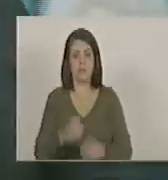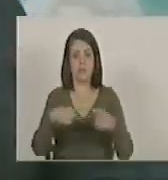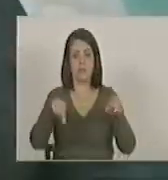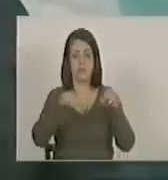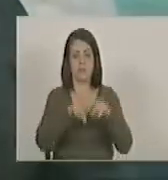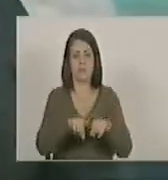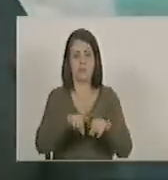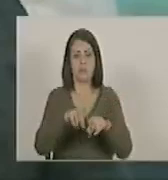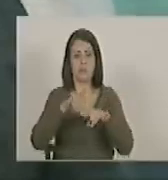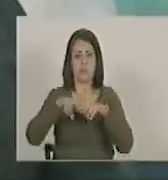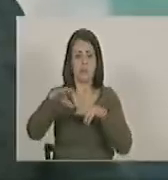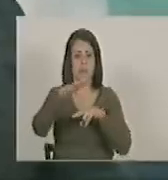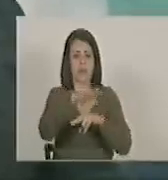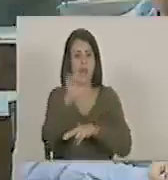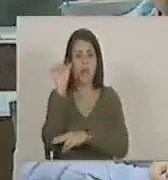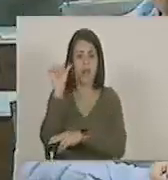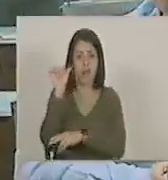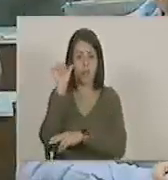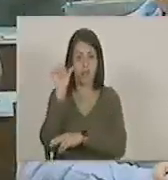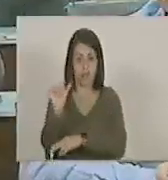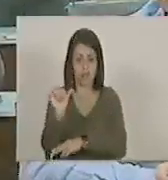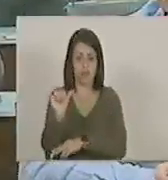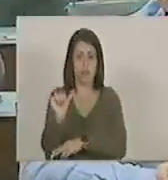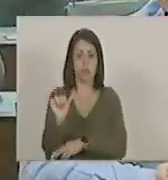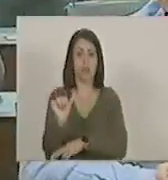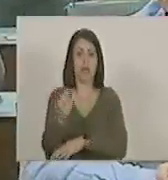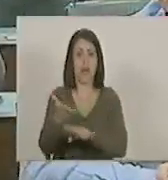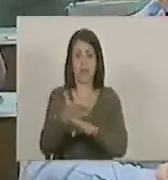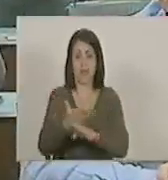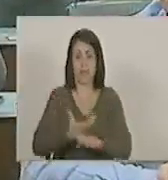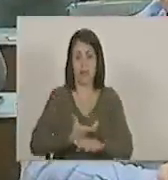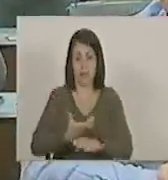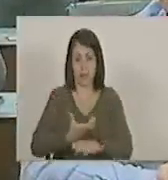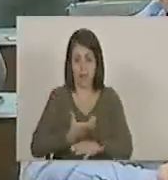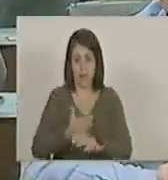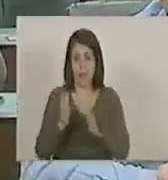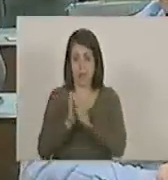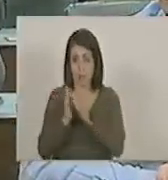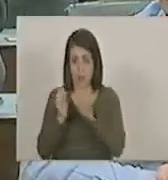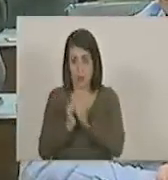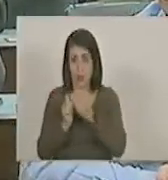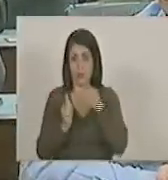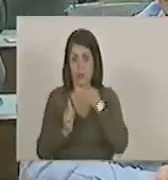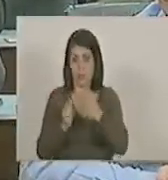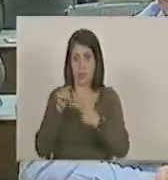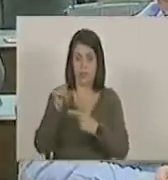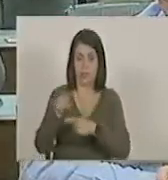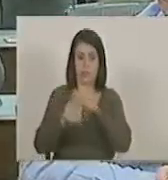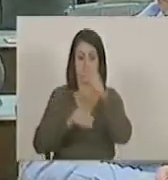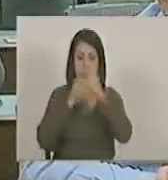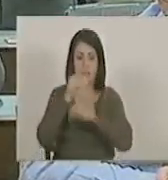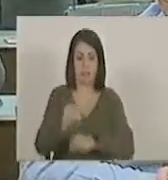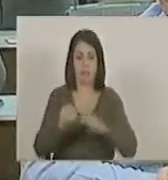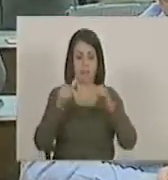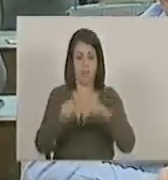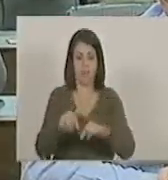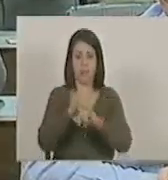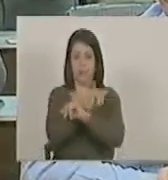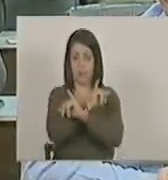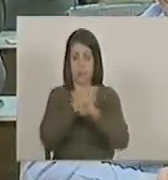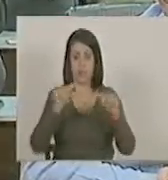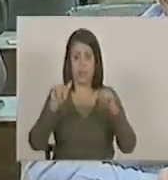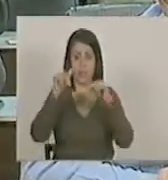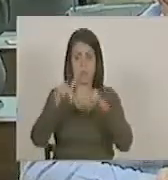con los niños de espectro autista con el exalcalde Paraqueima, y como lo venimos haciendo, y finalizo